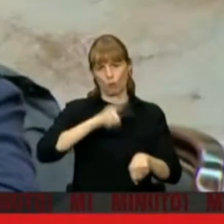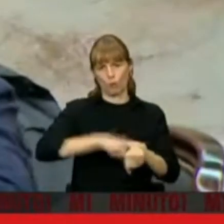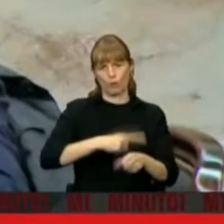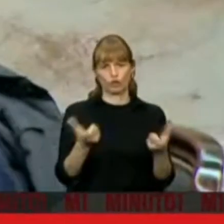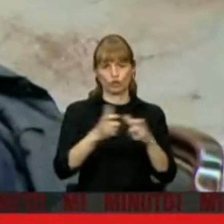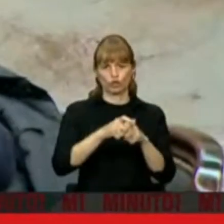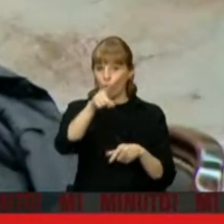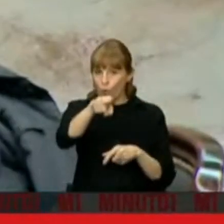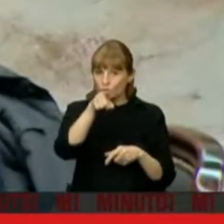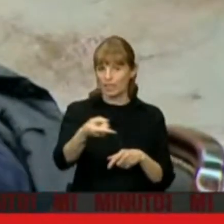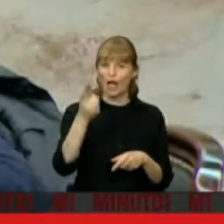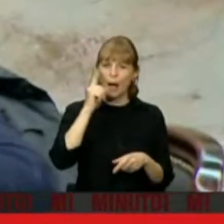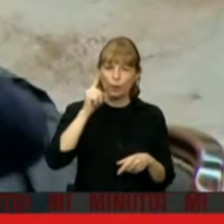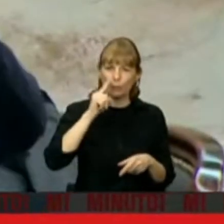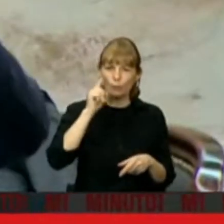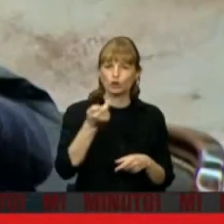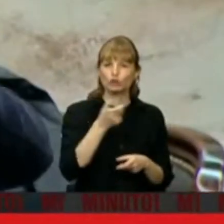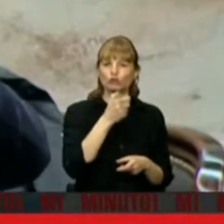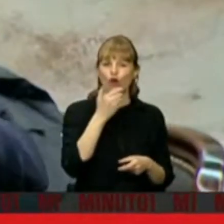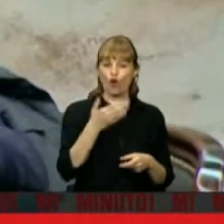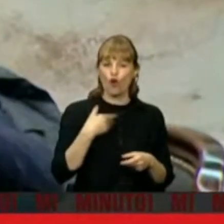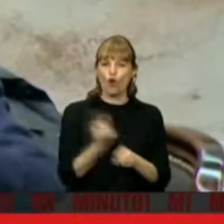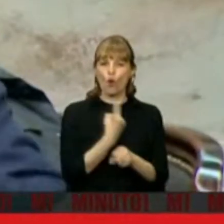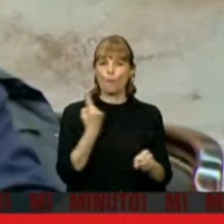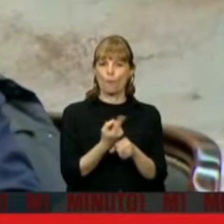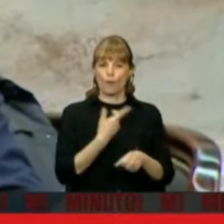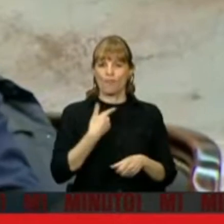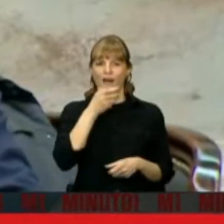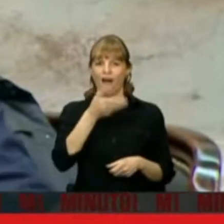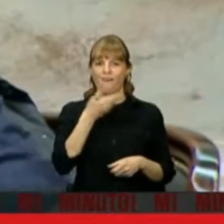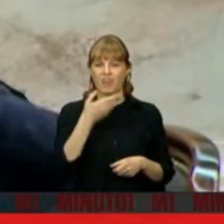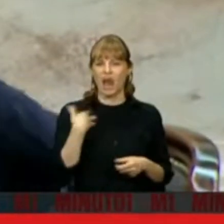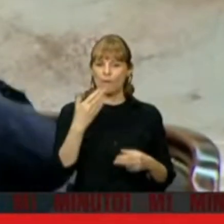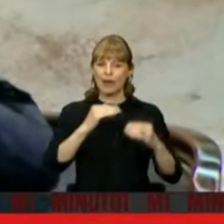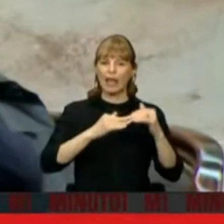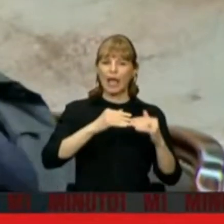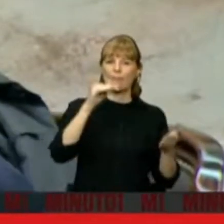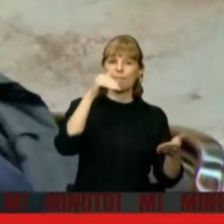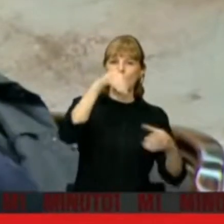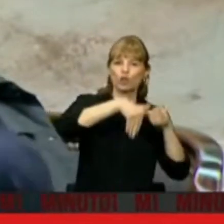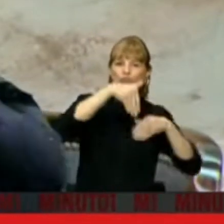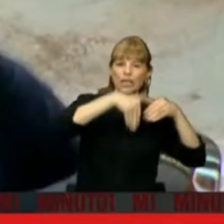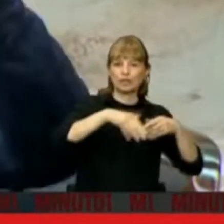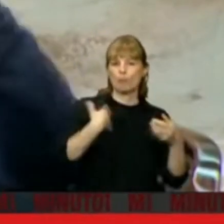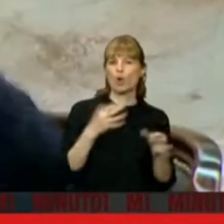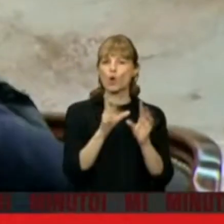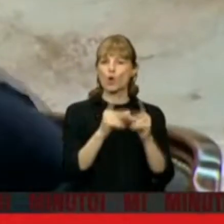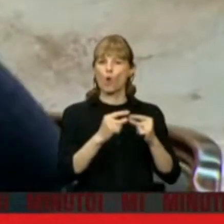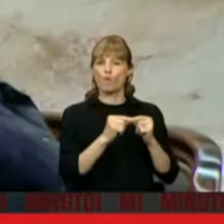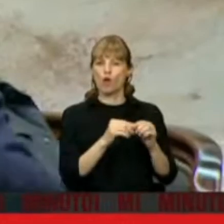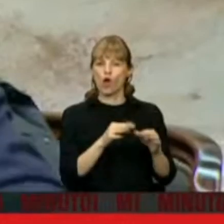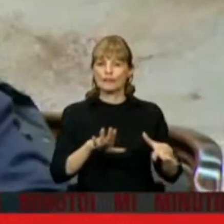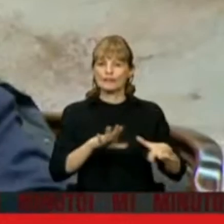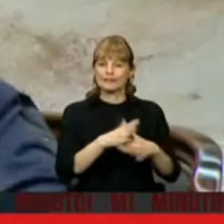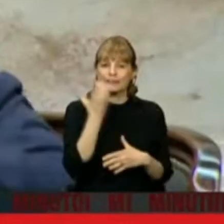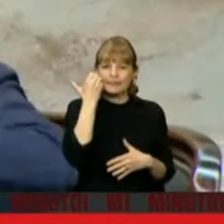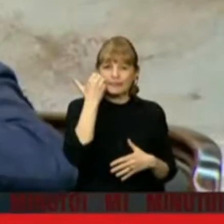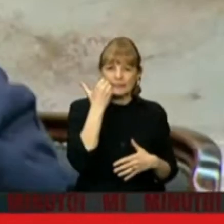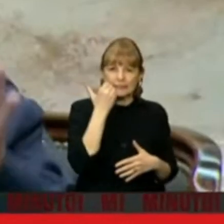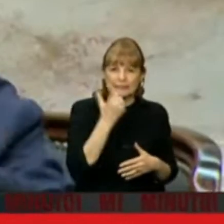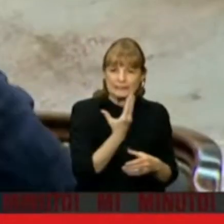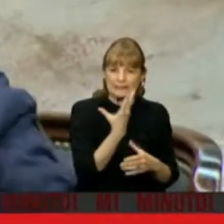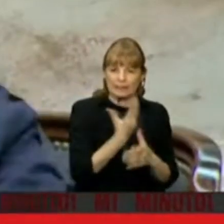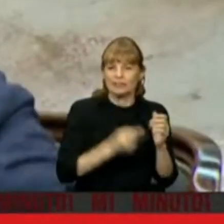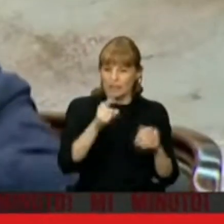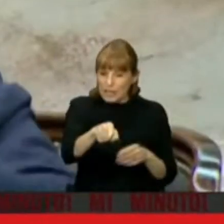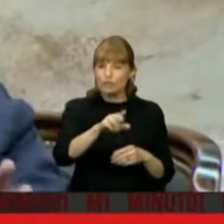me dio la palabra en el momento, porque altera el resultado de la votación. Como los números están ajustados, esto es una muestra más de todas